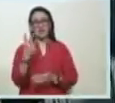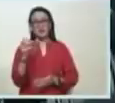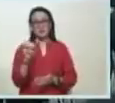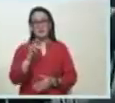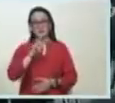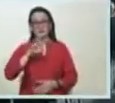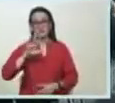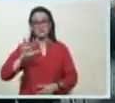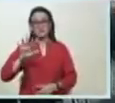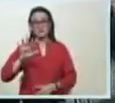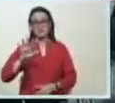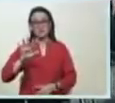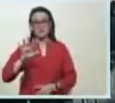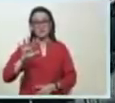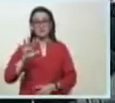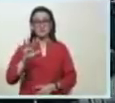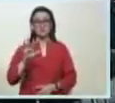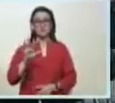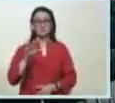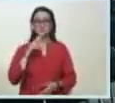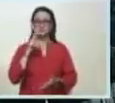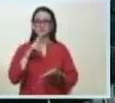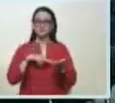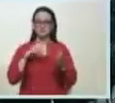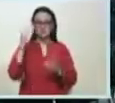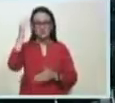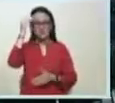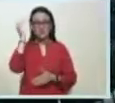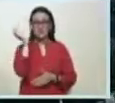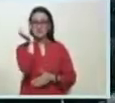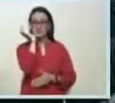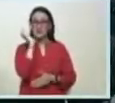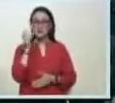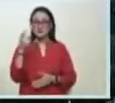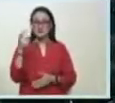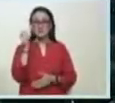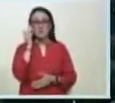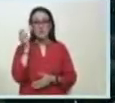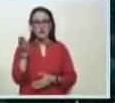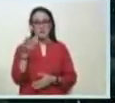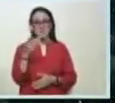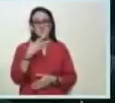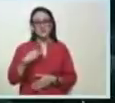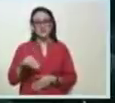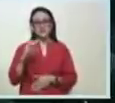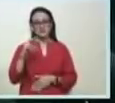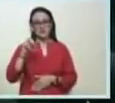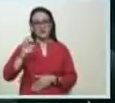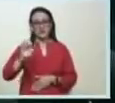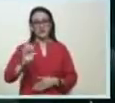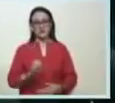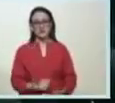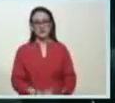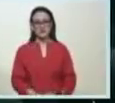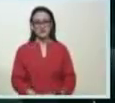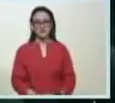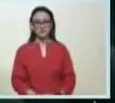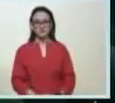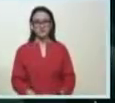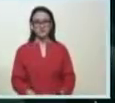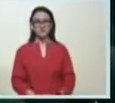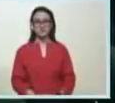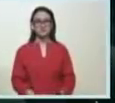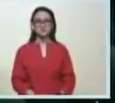2019-2025, por parte de la ciudadana Tibisay Lucena Ramírez, presidenta del Consejo Nacional Electoral.